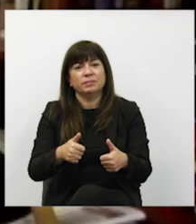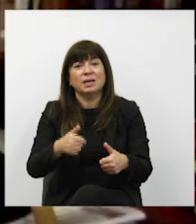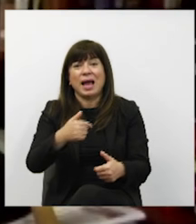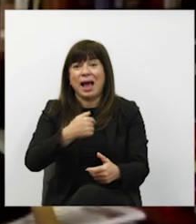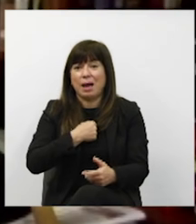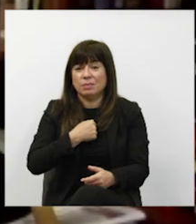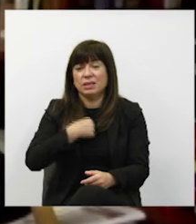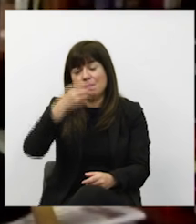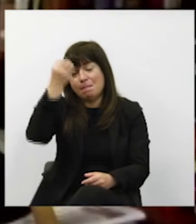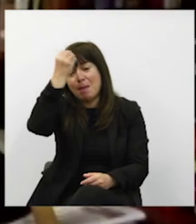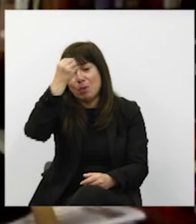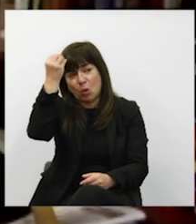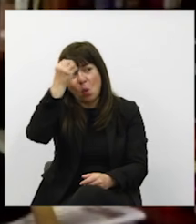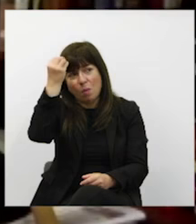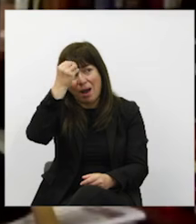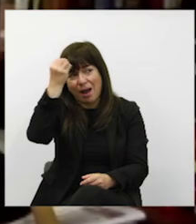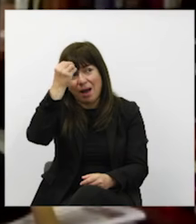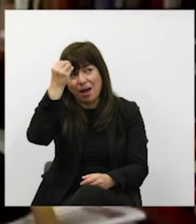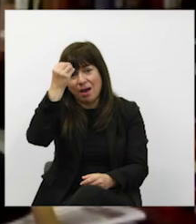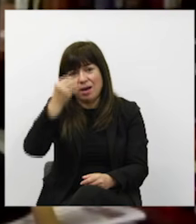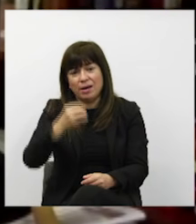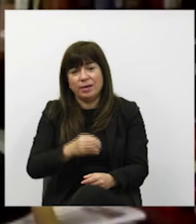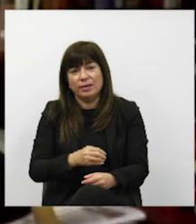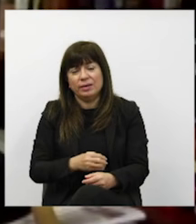A mí me preocupa